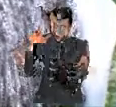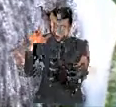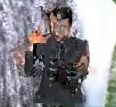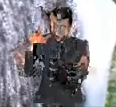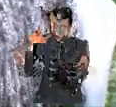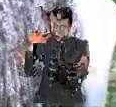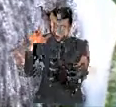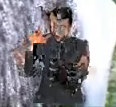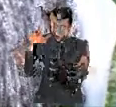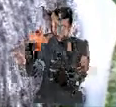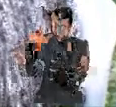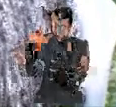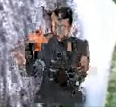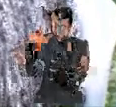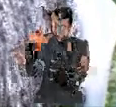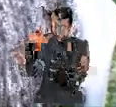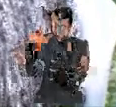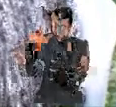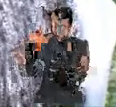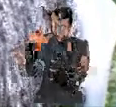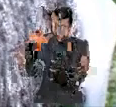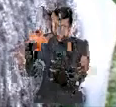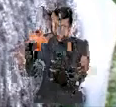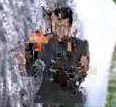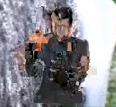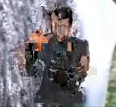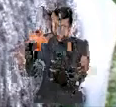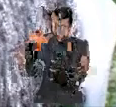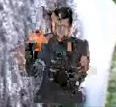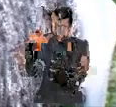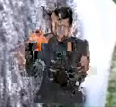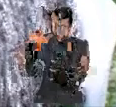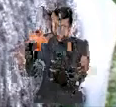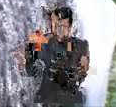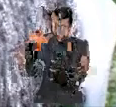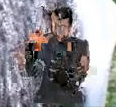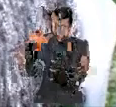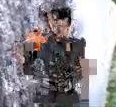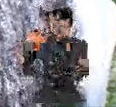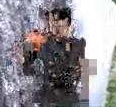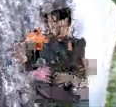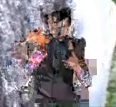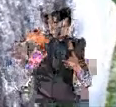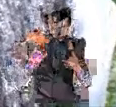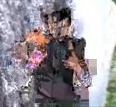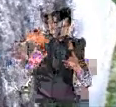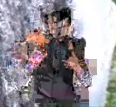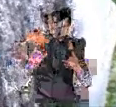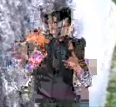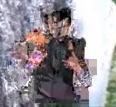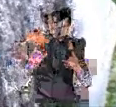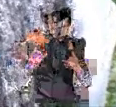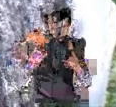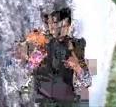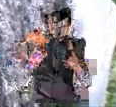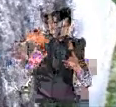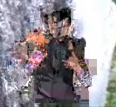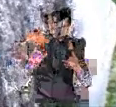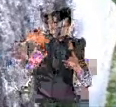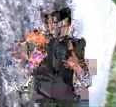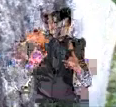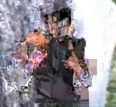Y creo que el primer reconocimiento expreso que debemos hacer en este Día Mundial del Hábitat es